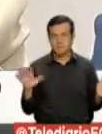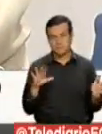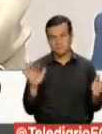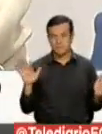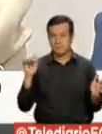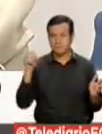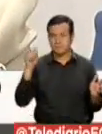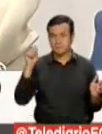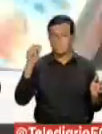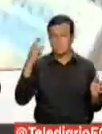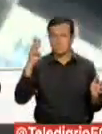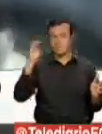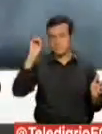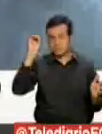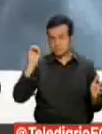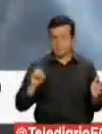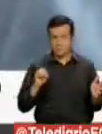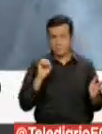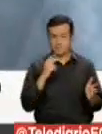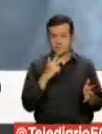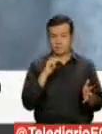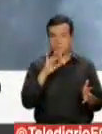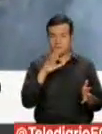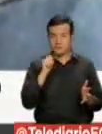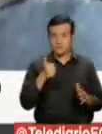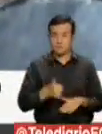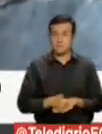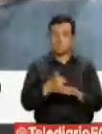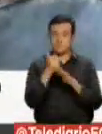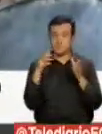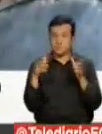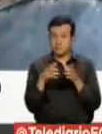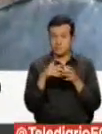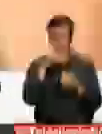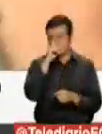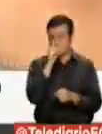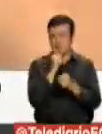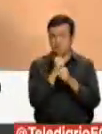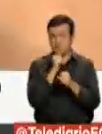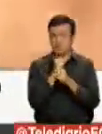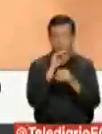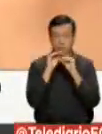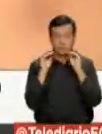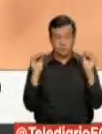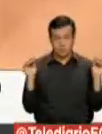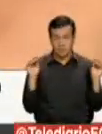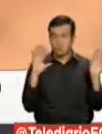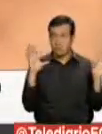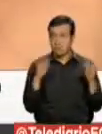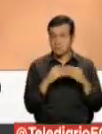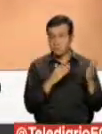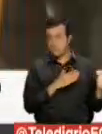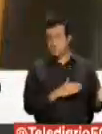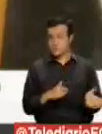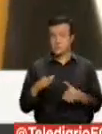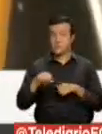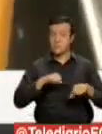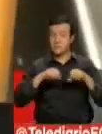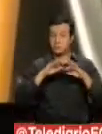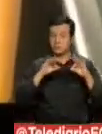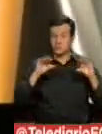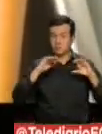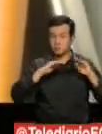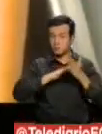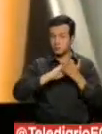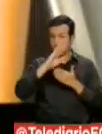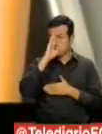del 16%. Chica, quien además lidera la Central Unitaria de Trabajadores, explicó que para ejecutar las medidas de optimización se deben